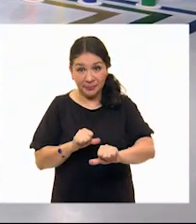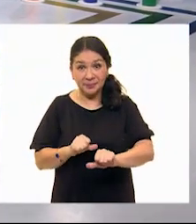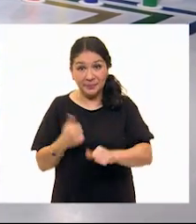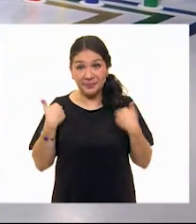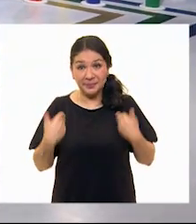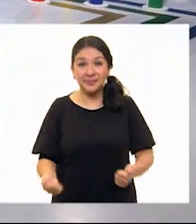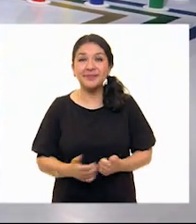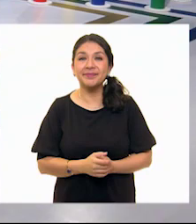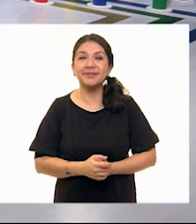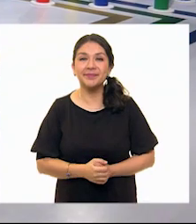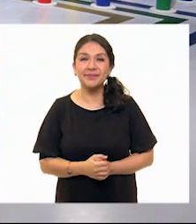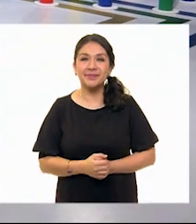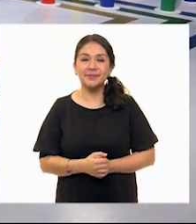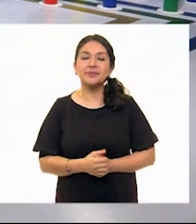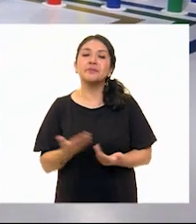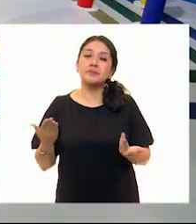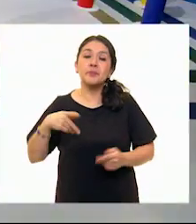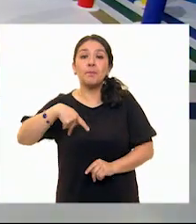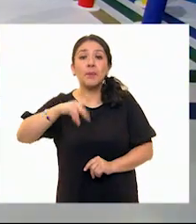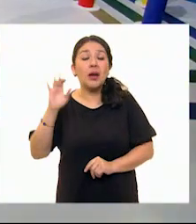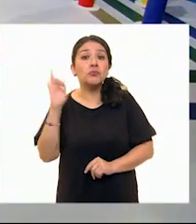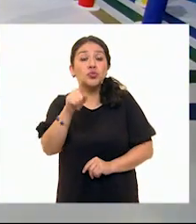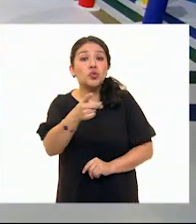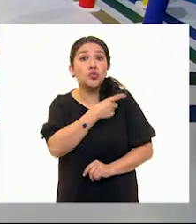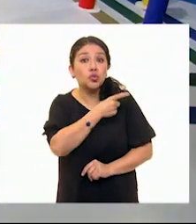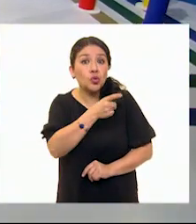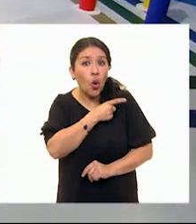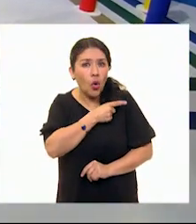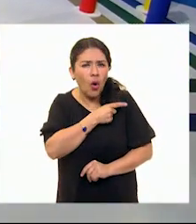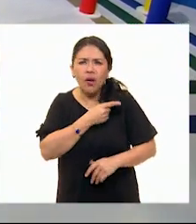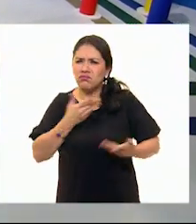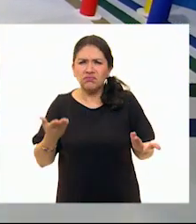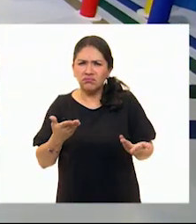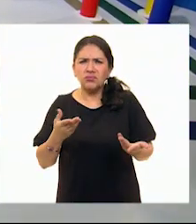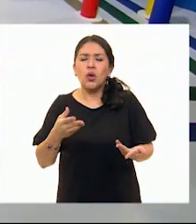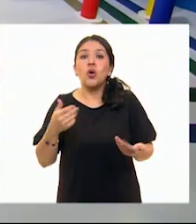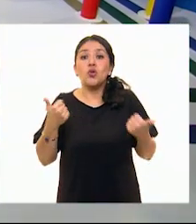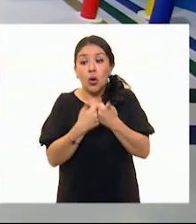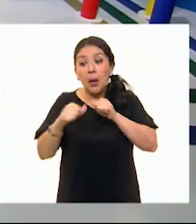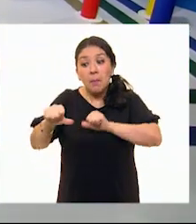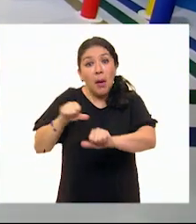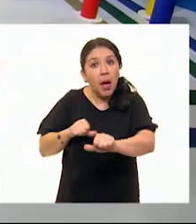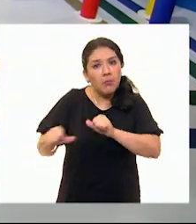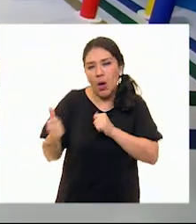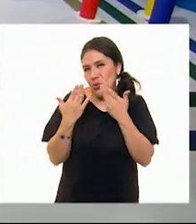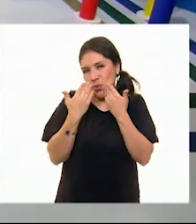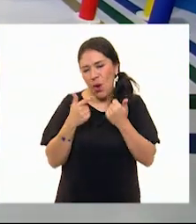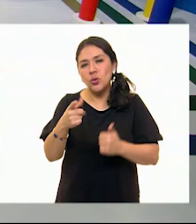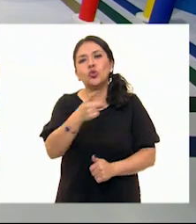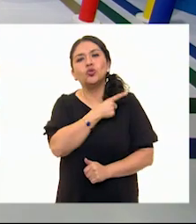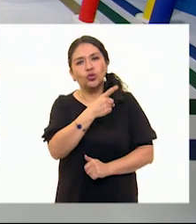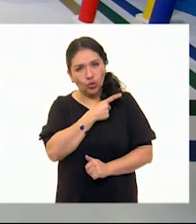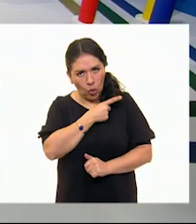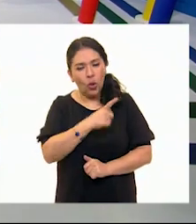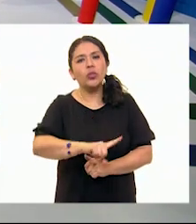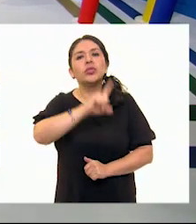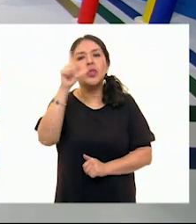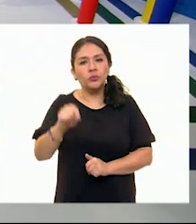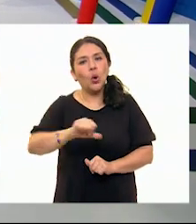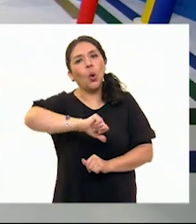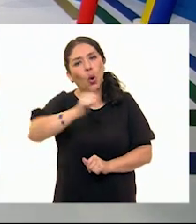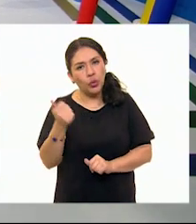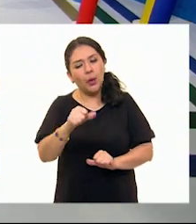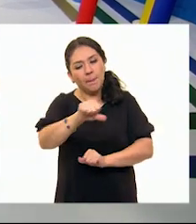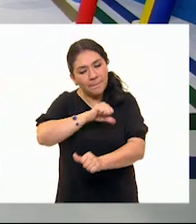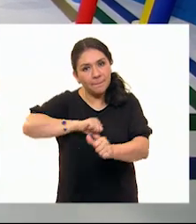bien, quedó clarísimo. Pero, si estuvieras sola o solo, no lo harías por turnos. Primero lo haría uno y después lo haría otro.